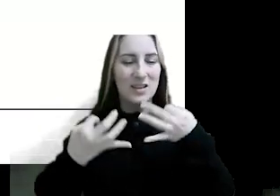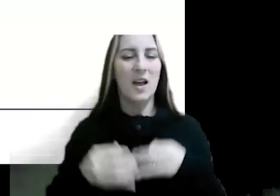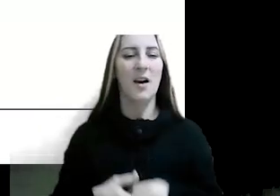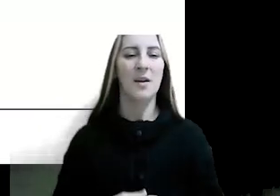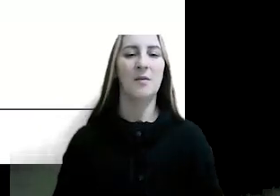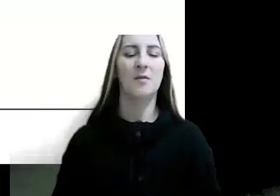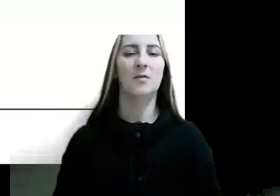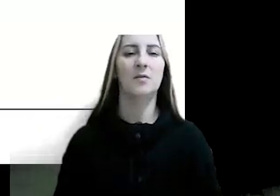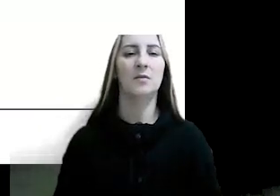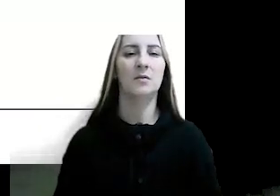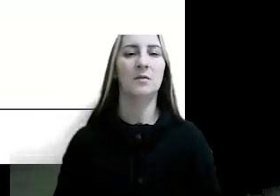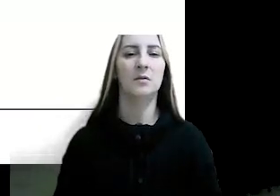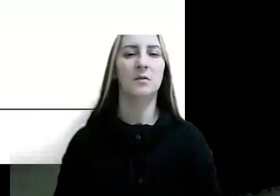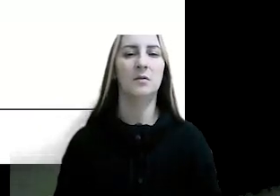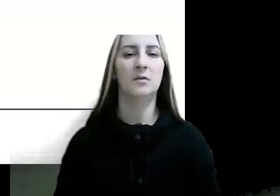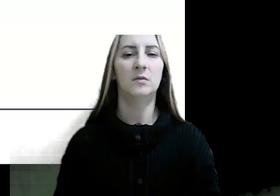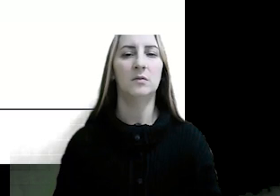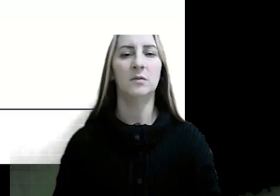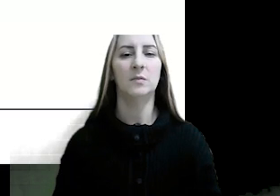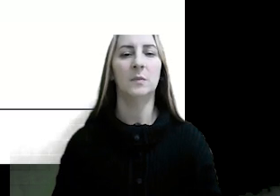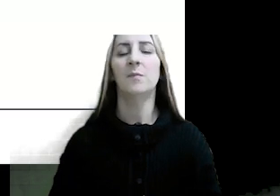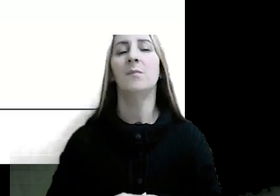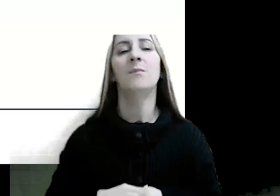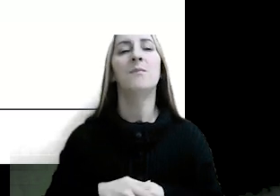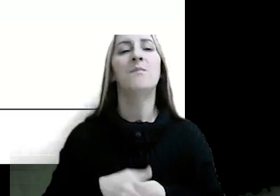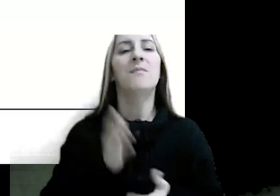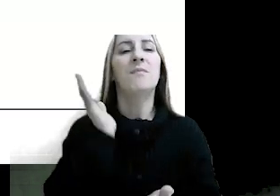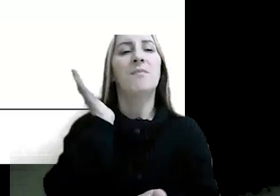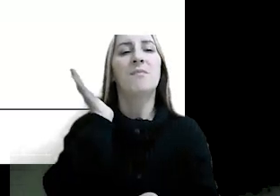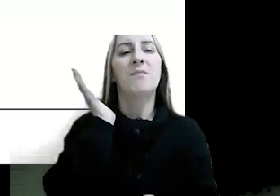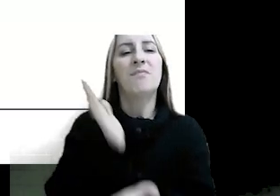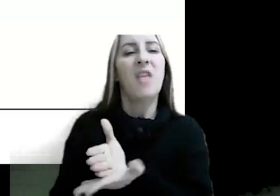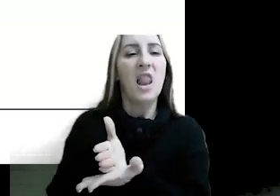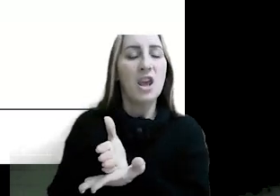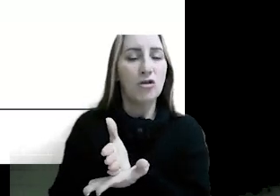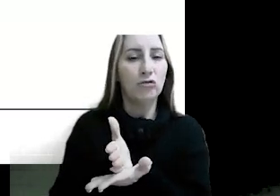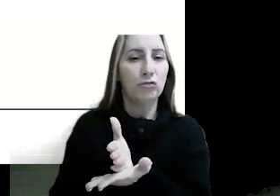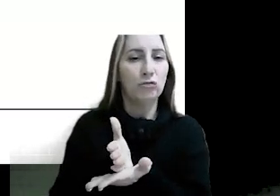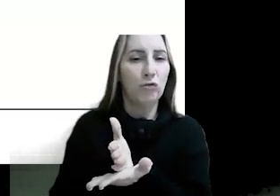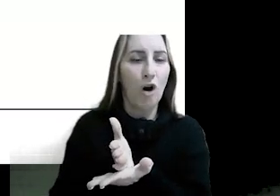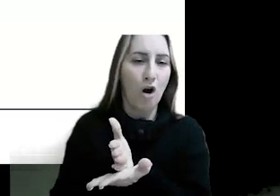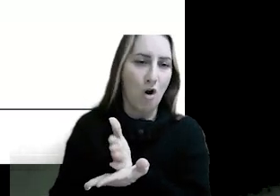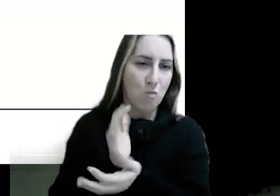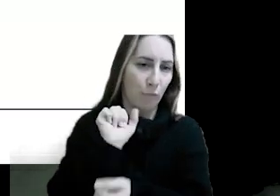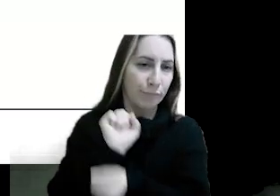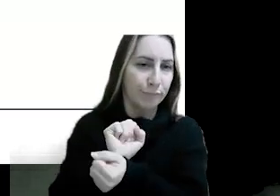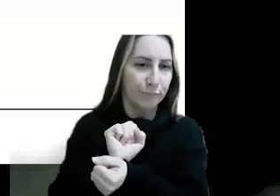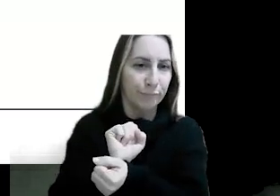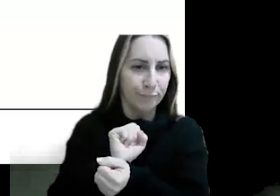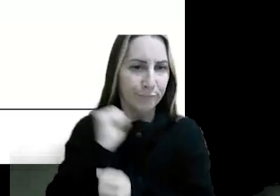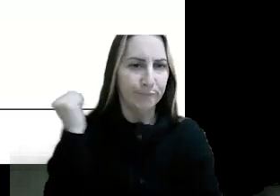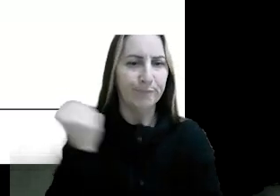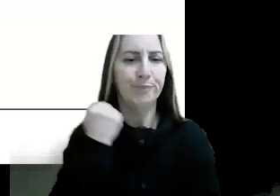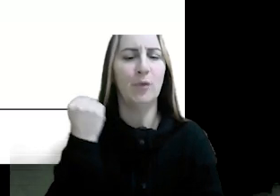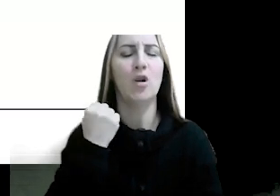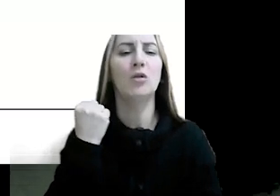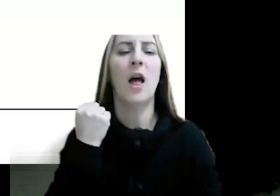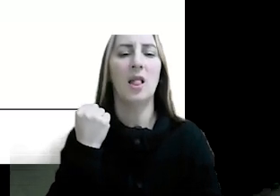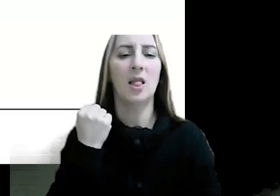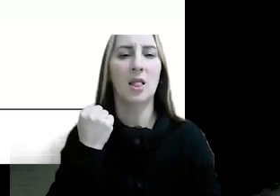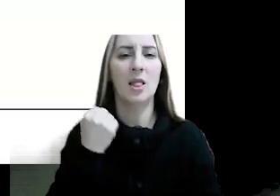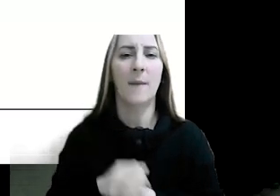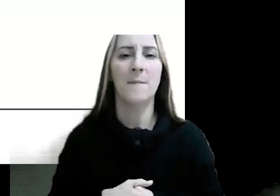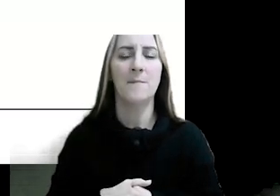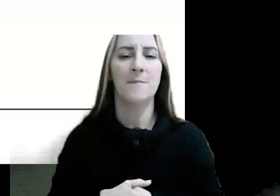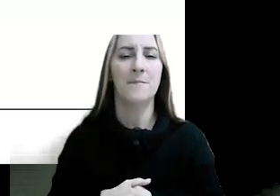es justamente un delito principal, a mi modo de ver, uno de los que ha sufrido